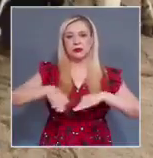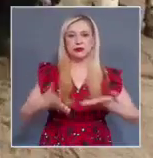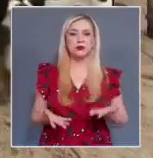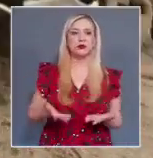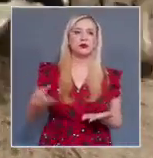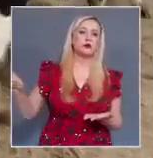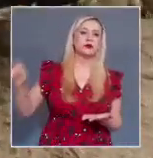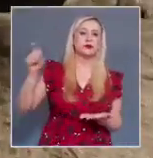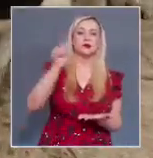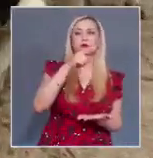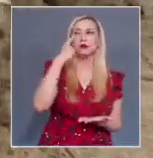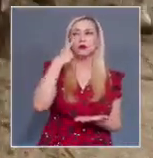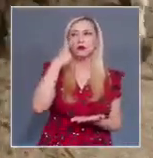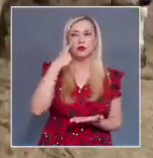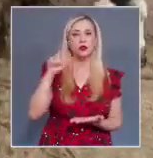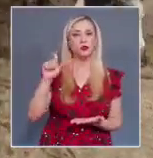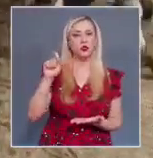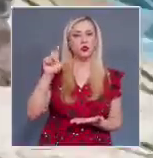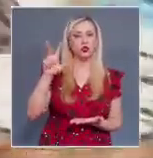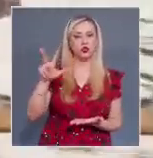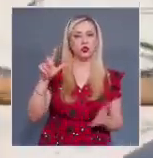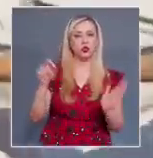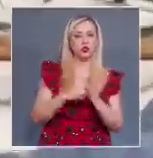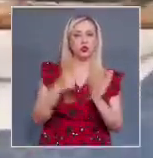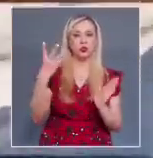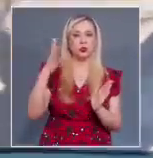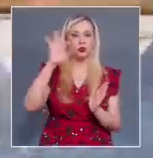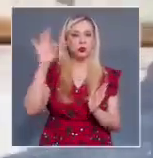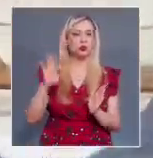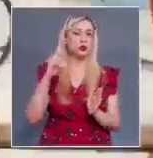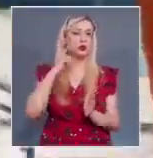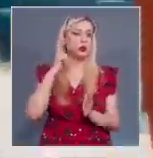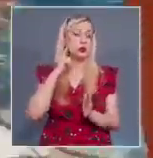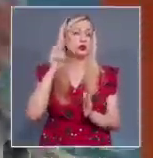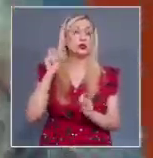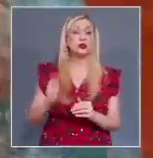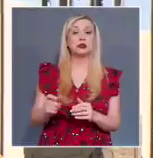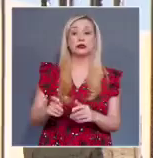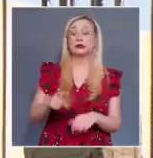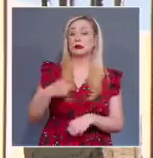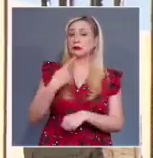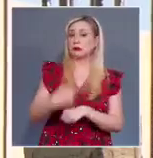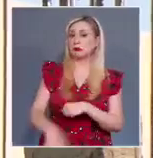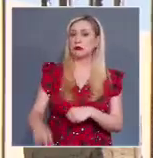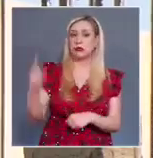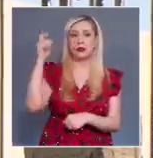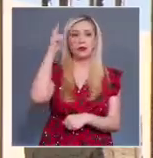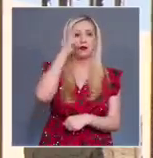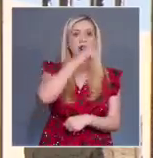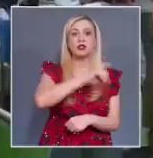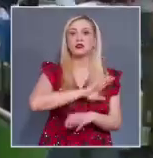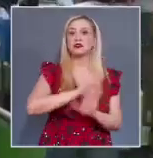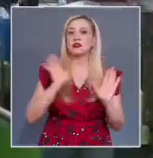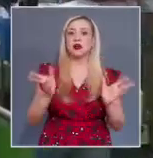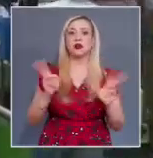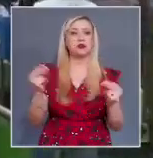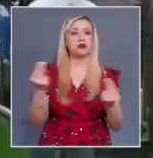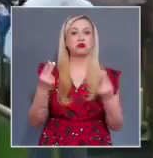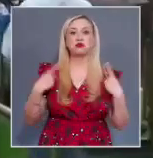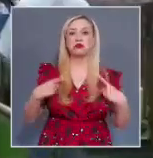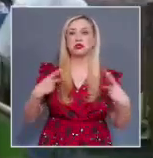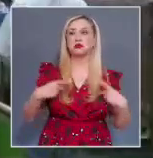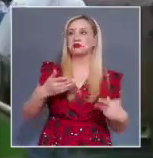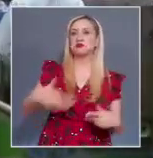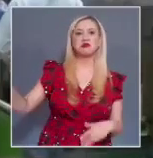el 28.4% de las ocupaciones tienen alto riesgo de automatización, mientras que en el sector secundario el riesgo es de